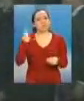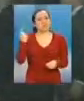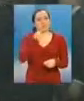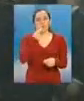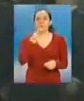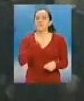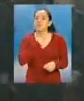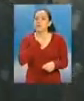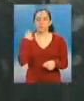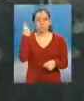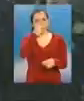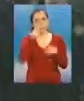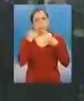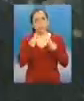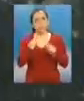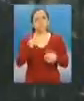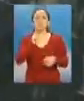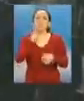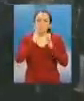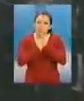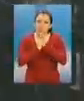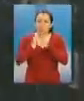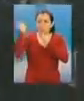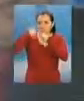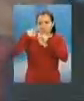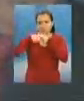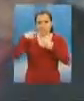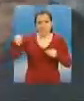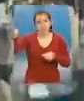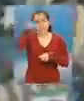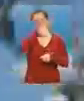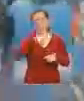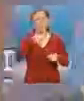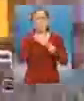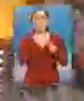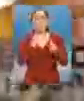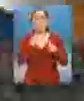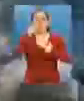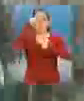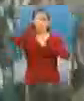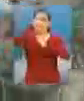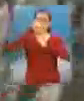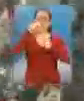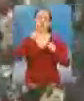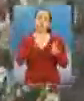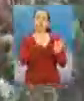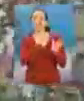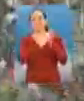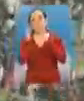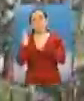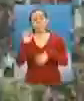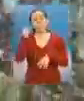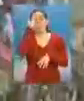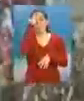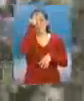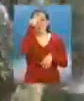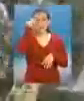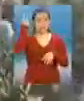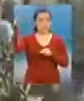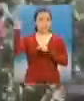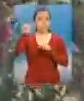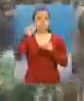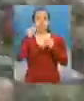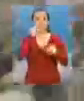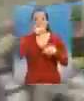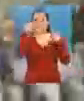frontal contra los delitos que se viven en las naciones de todo el continente. Y en India, varias personas resultaron heridas por enfrentamientos entre